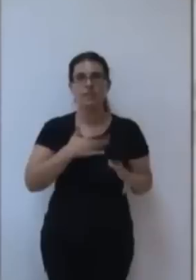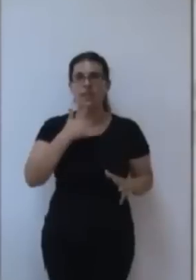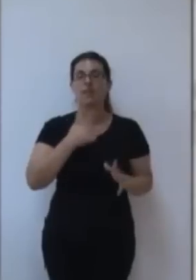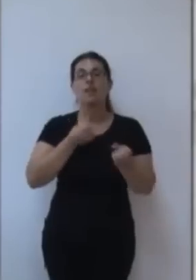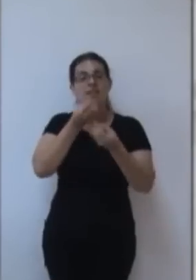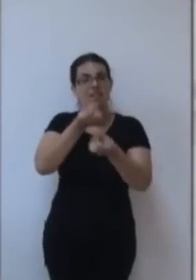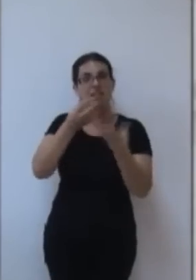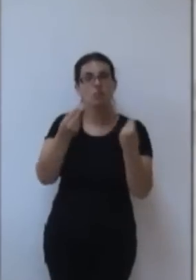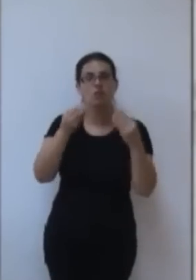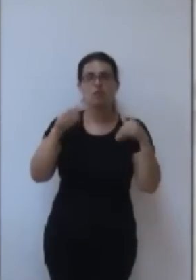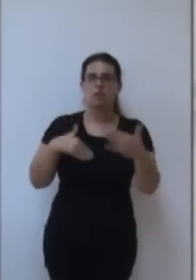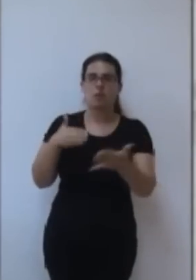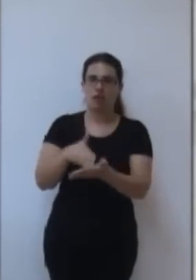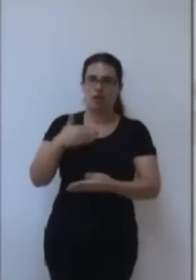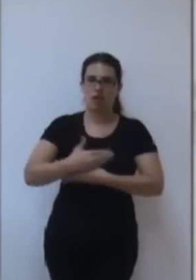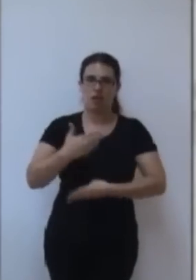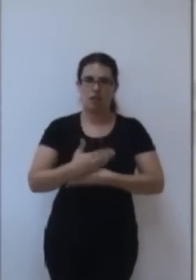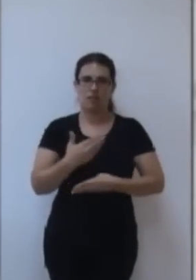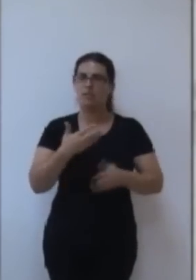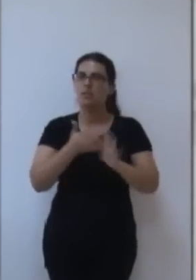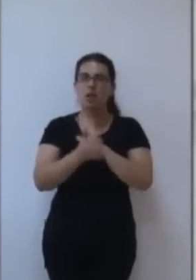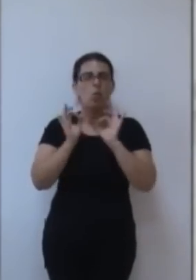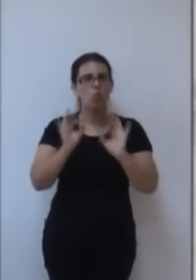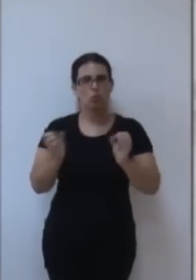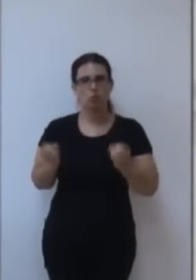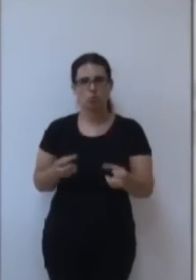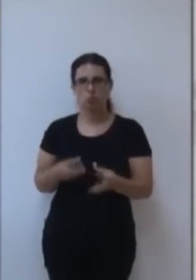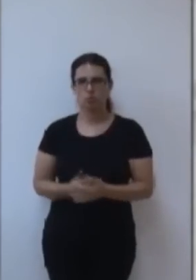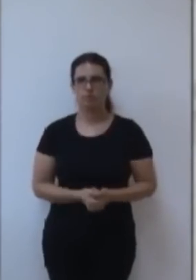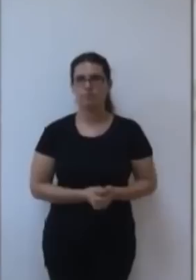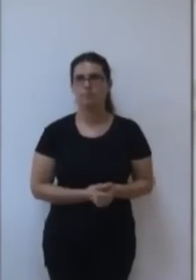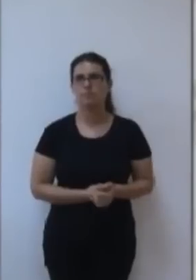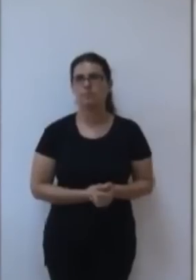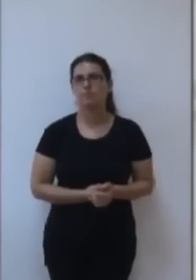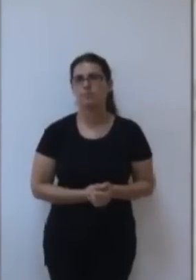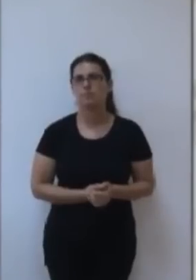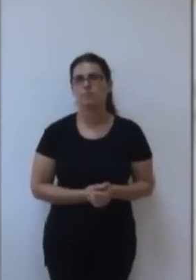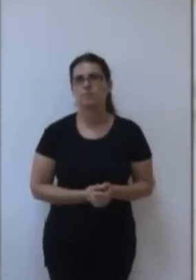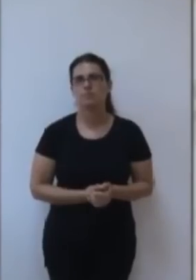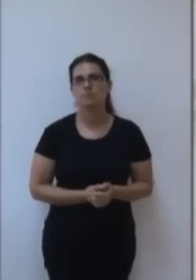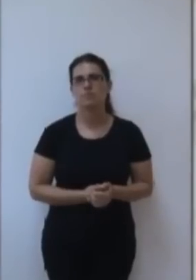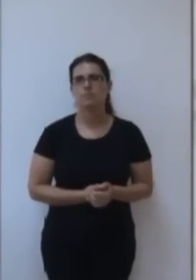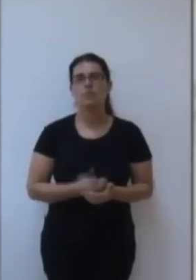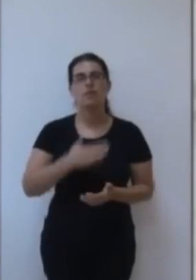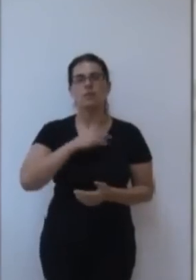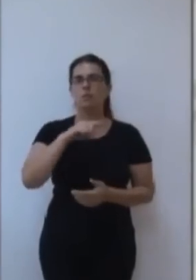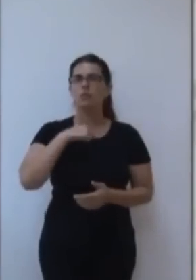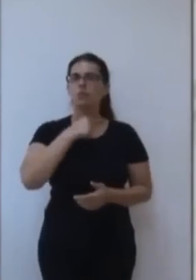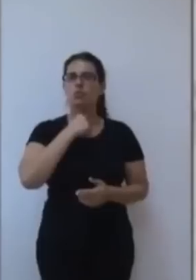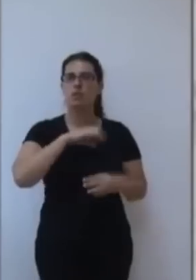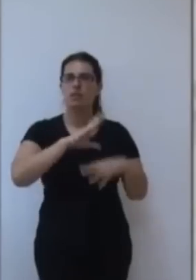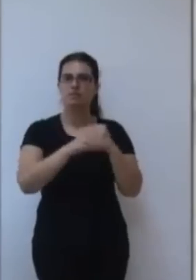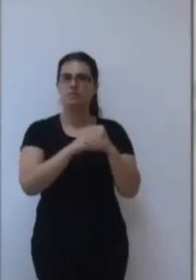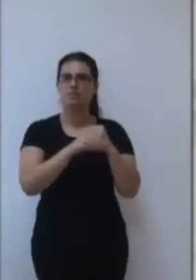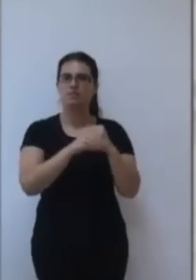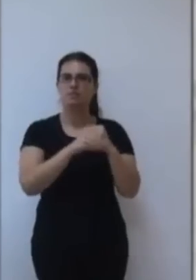barrera más, porque se genera tanto ruido que no terminas de acertar con lo que... Y a mí también me gustaría que se cuidara